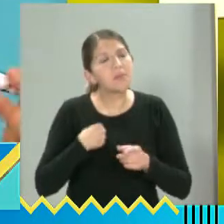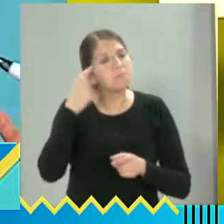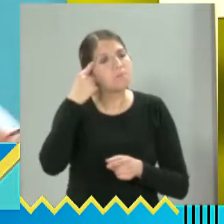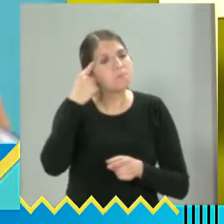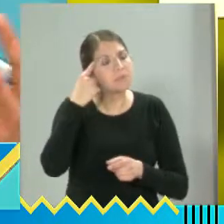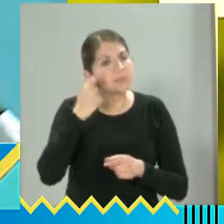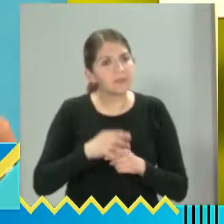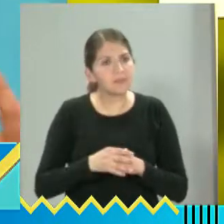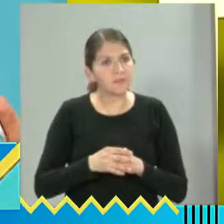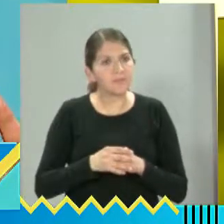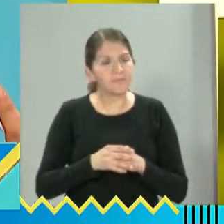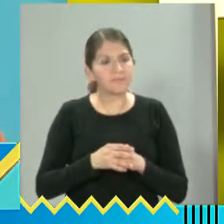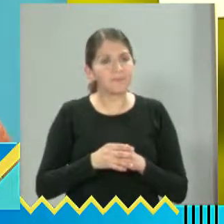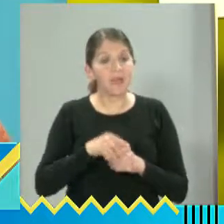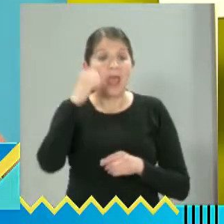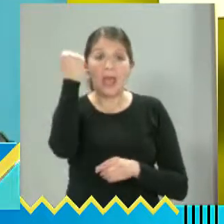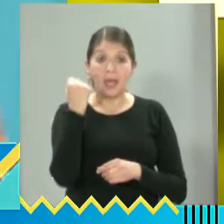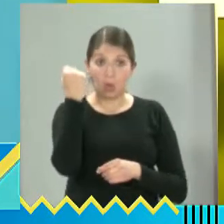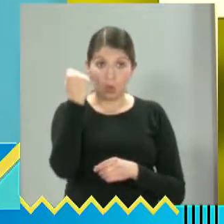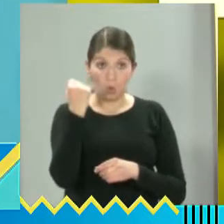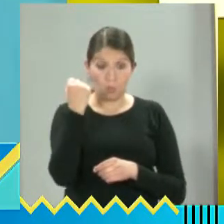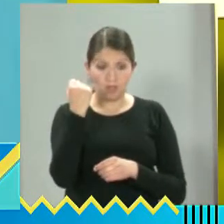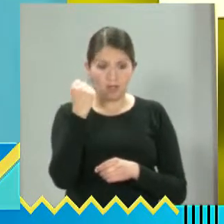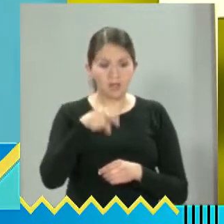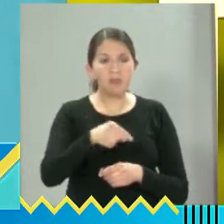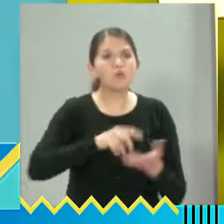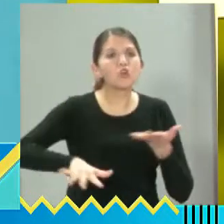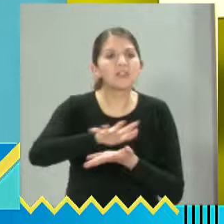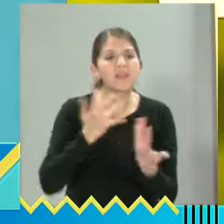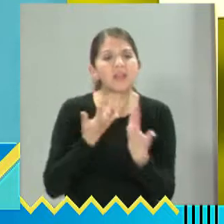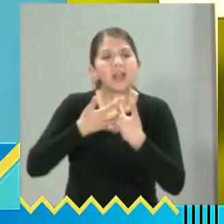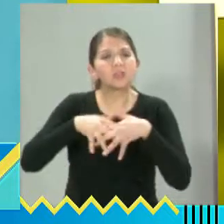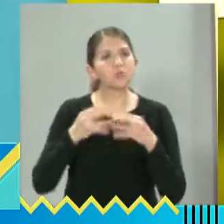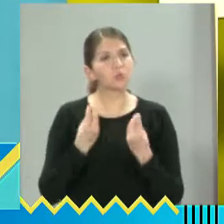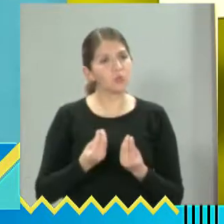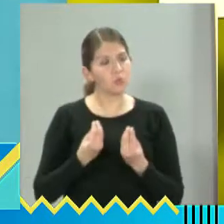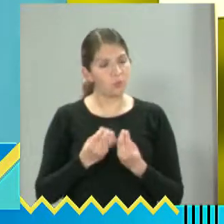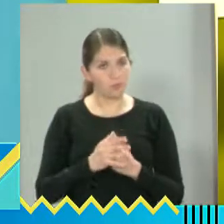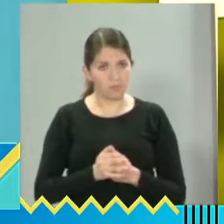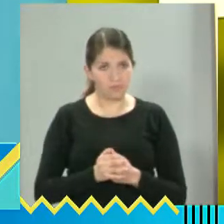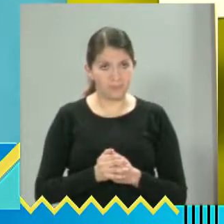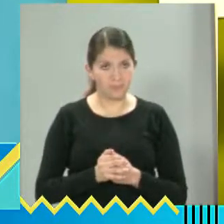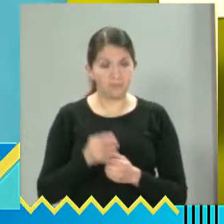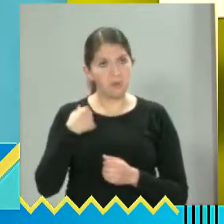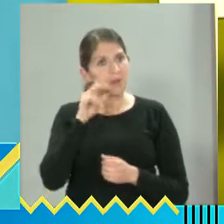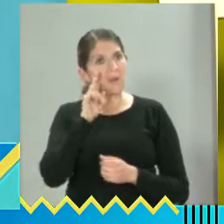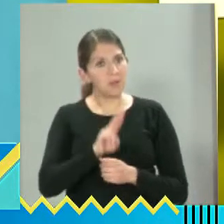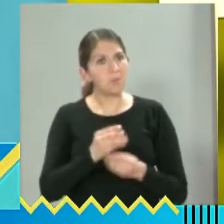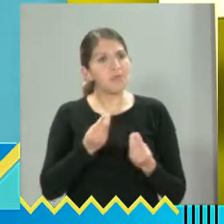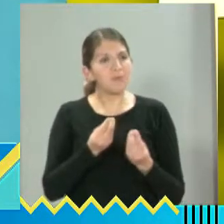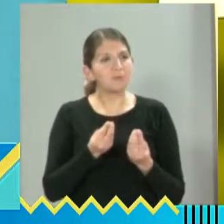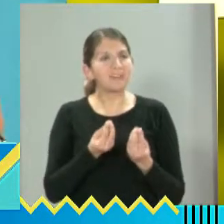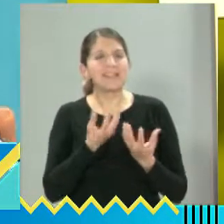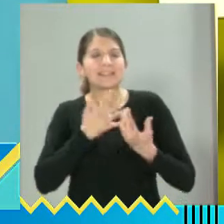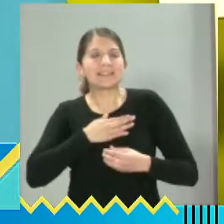esta movida, ¿sí? en la economía argentina, en la sociedad, ¿sí? Cómo se empiezan a ver ahí mismo justamente esto que hablábamos, ¿no? Las emociones,